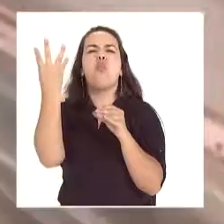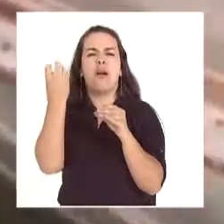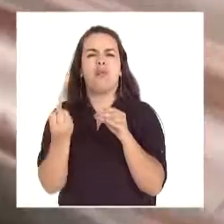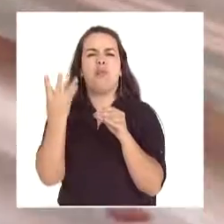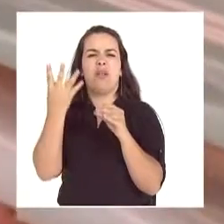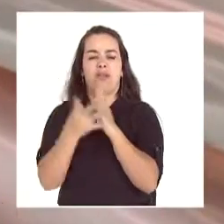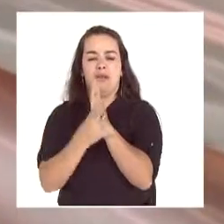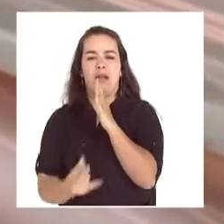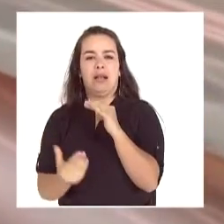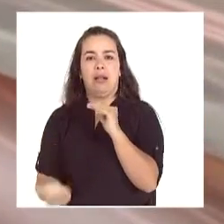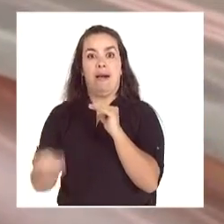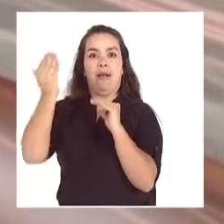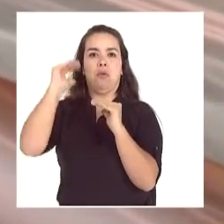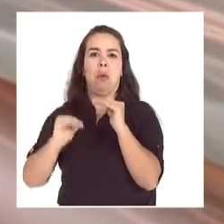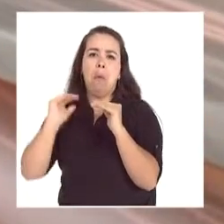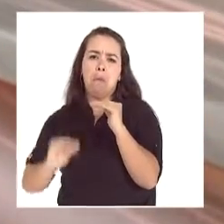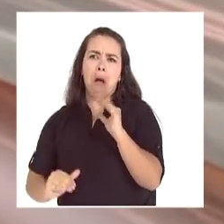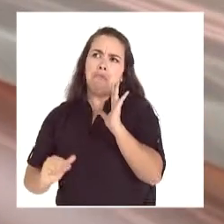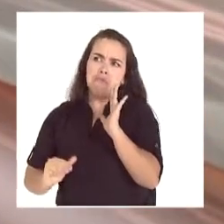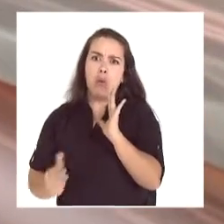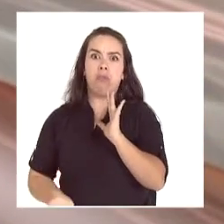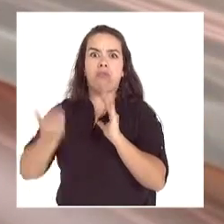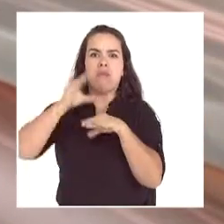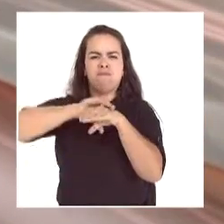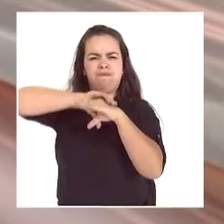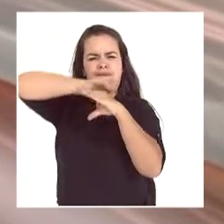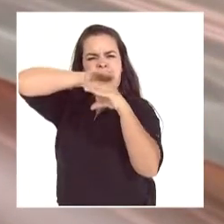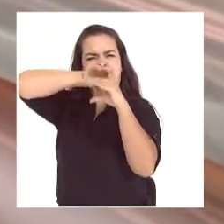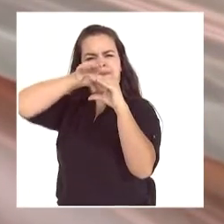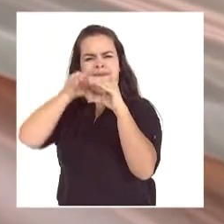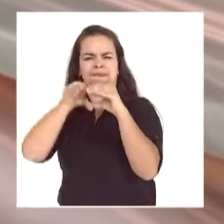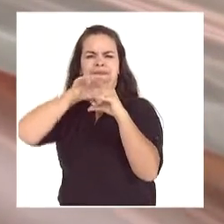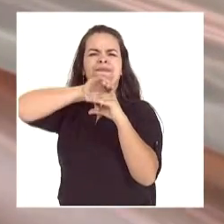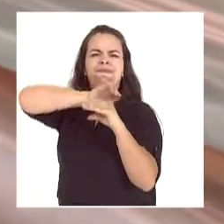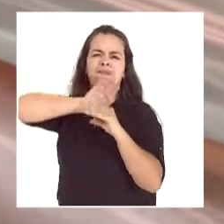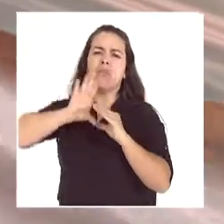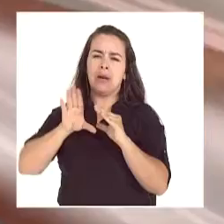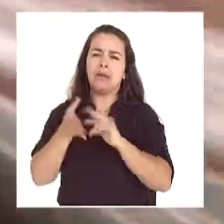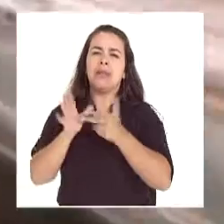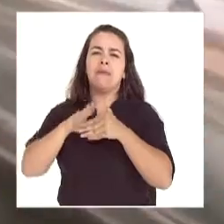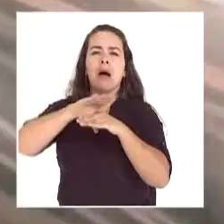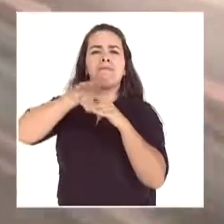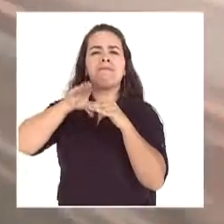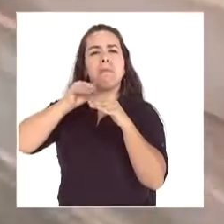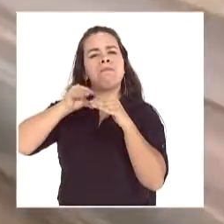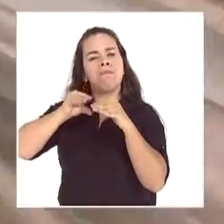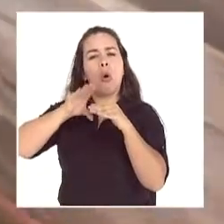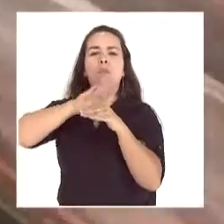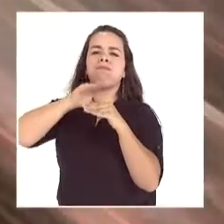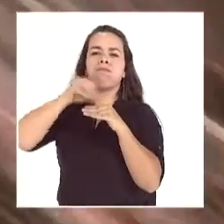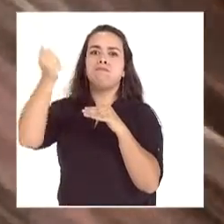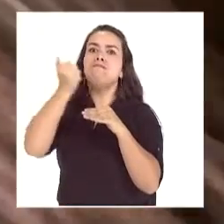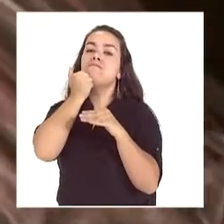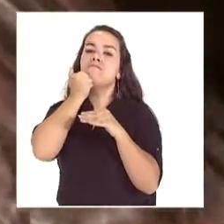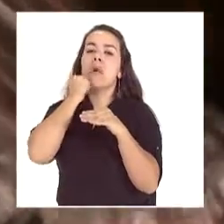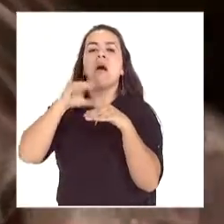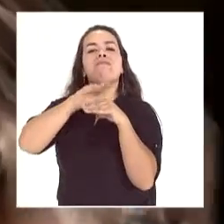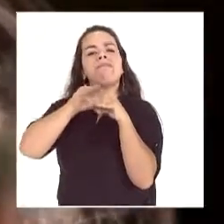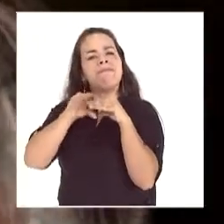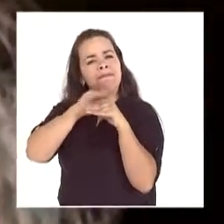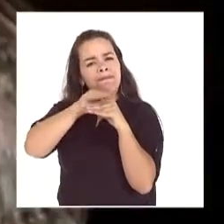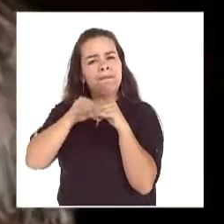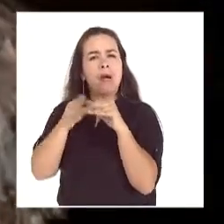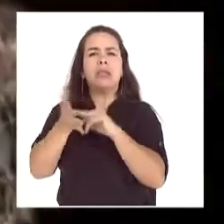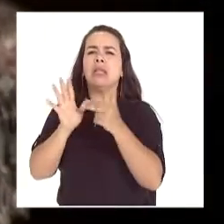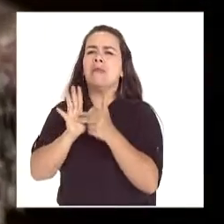de grasa que forme esta placa aterosclerótica, hablamos de placa blanda o placa dura. La placa blanda es la que